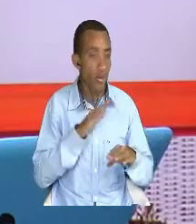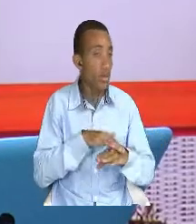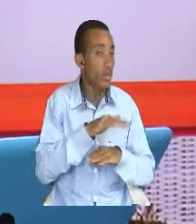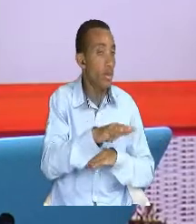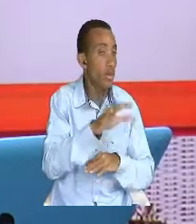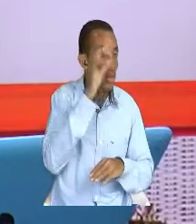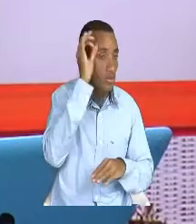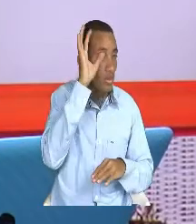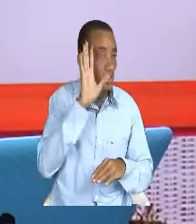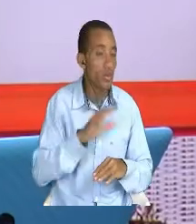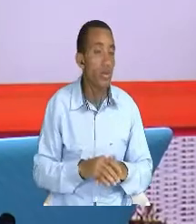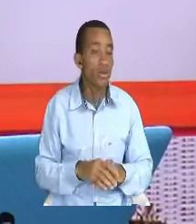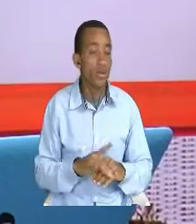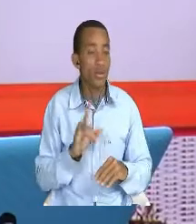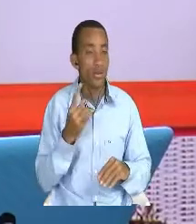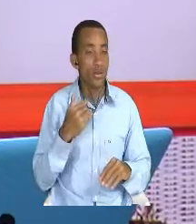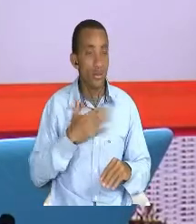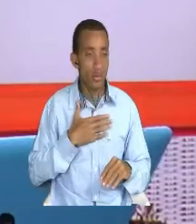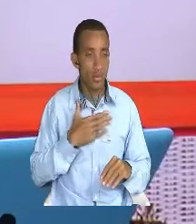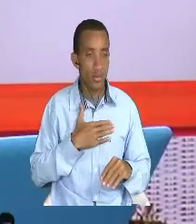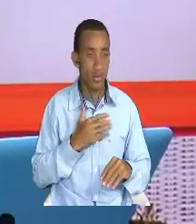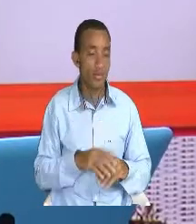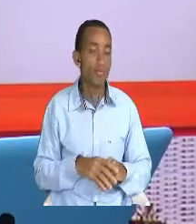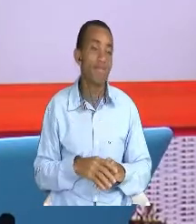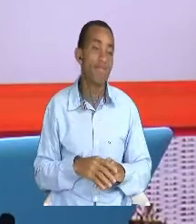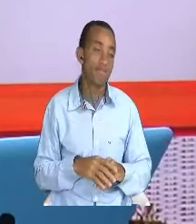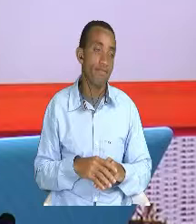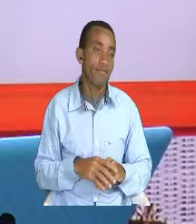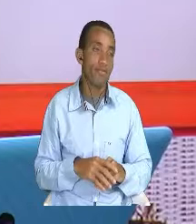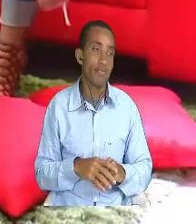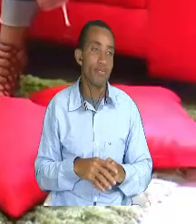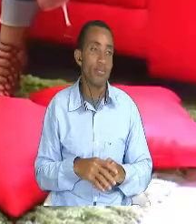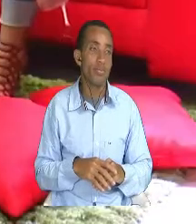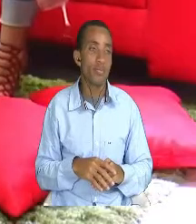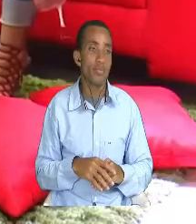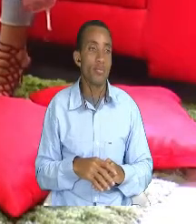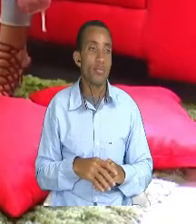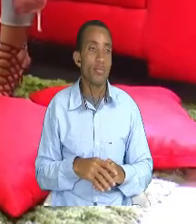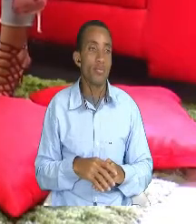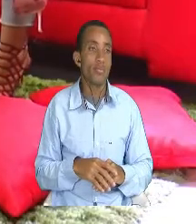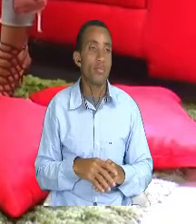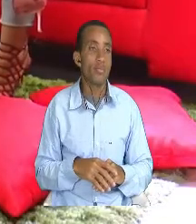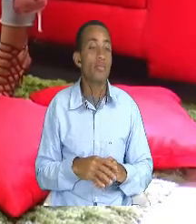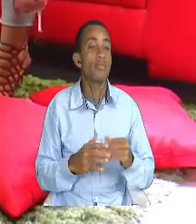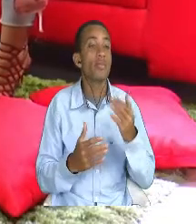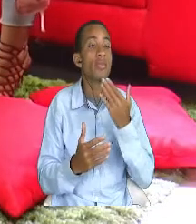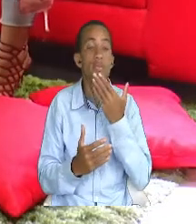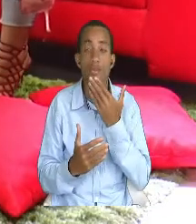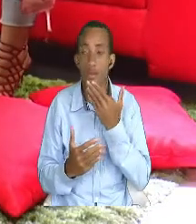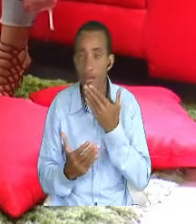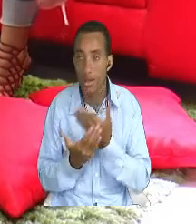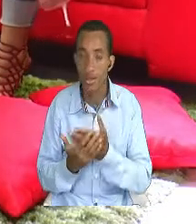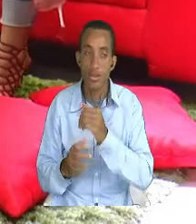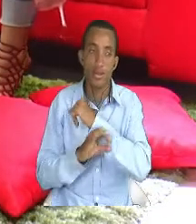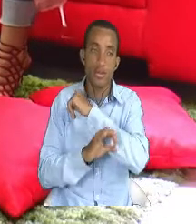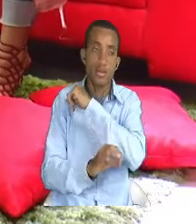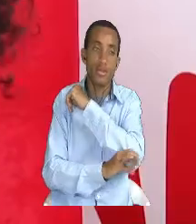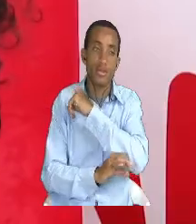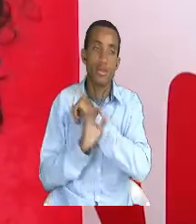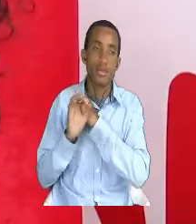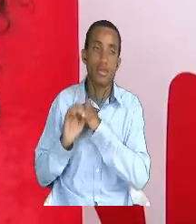que estas emociones pueden tener en algún momento de nuestra vida también. Bueno, muchísimas gracias a nuestra psicóloga por estar siempre